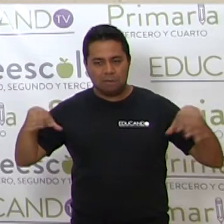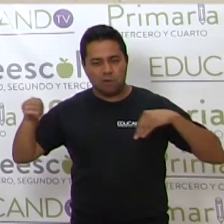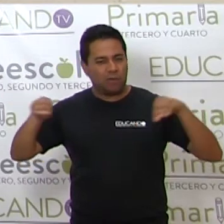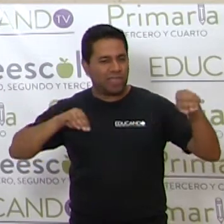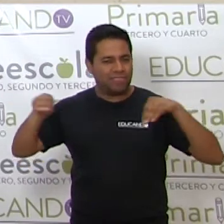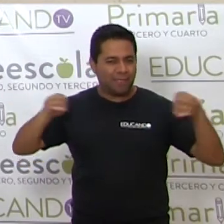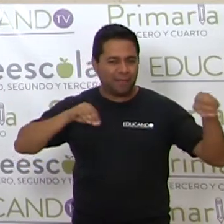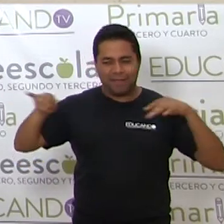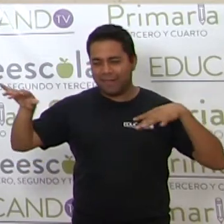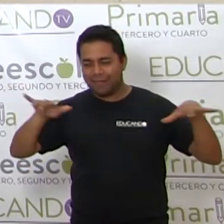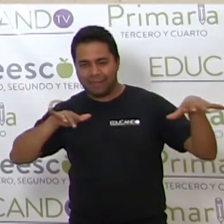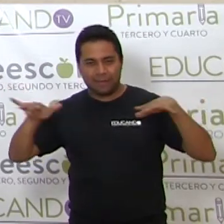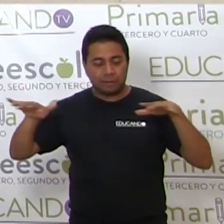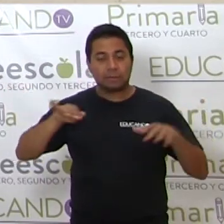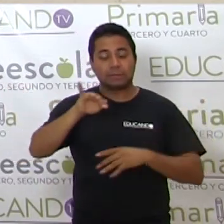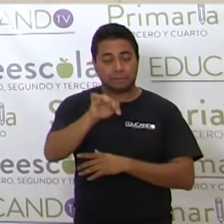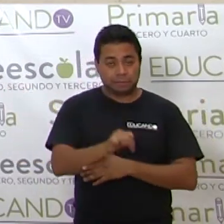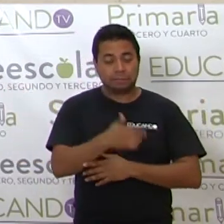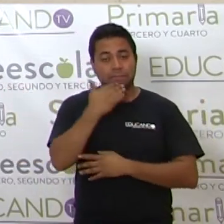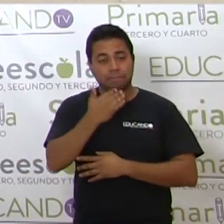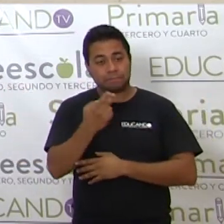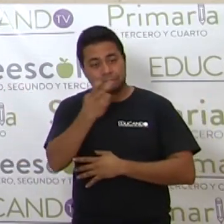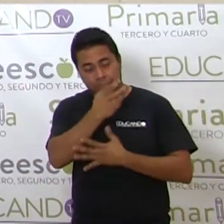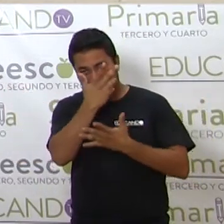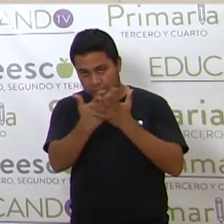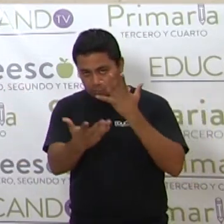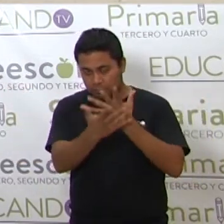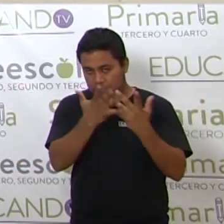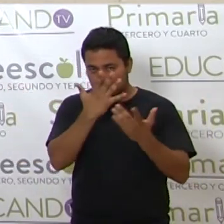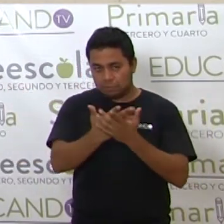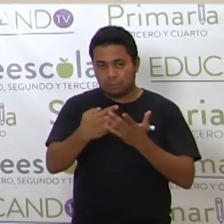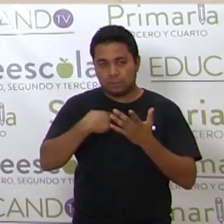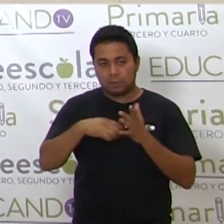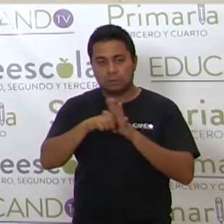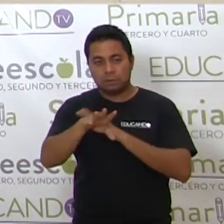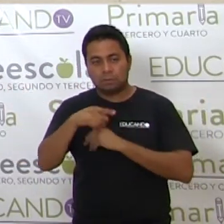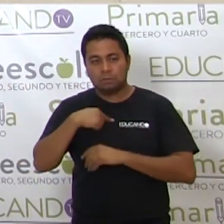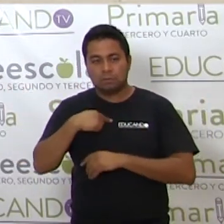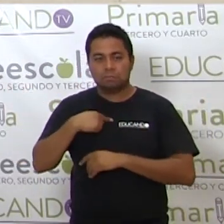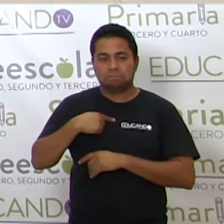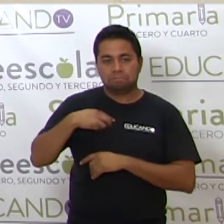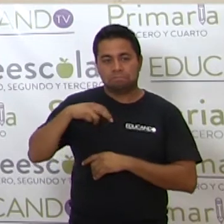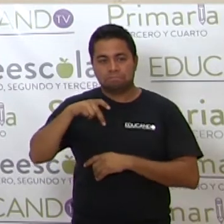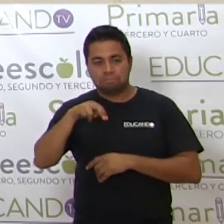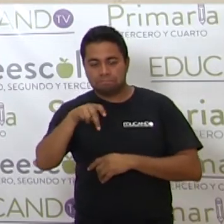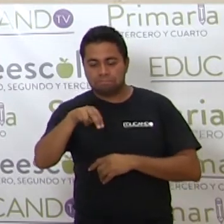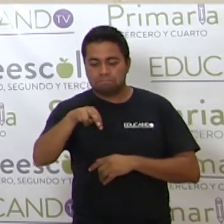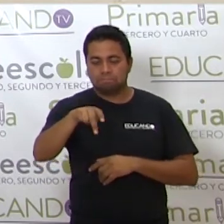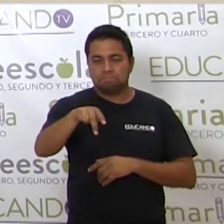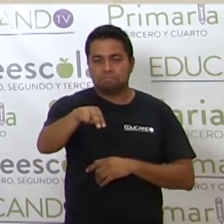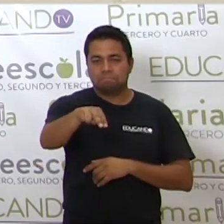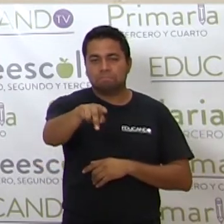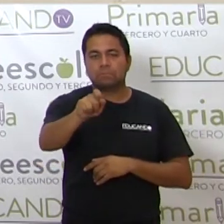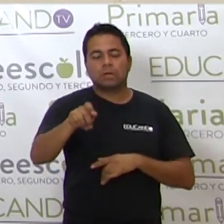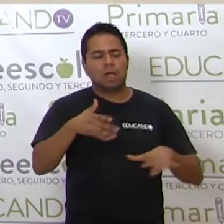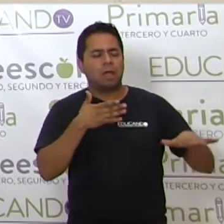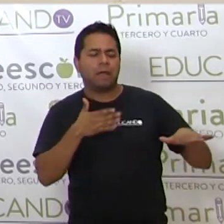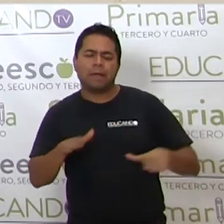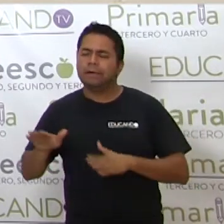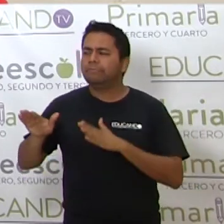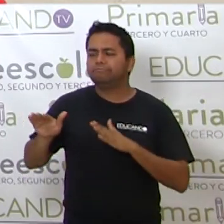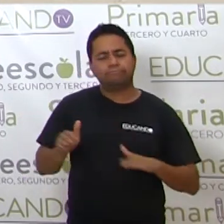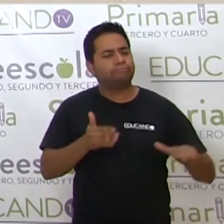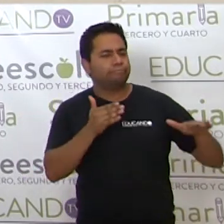si entonces estas son acciones si yo hago esto puedo decir que yo estoy caminando